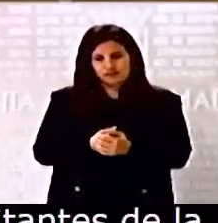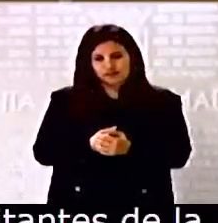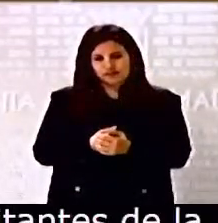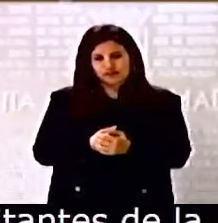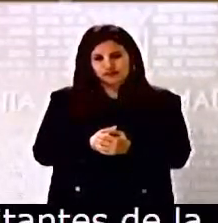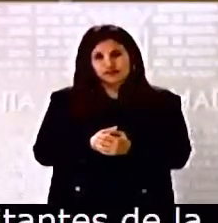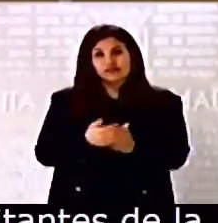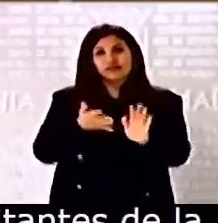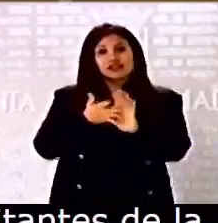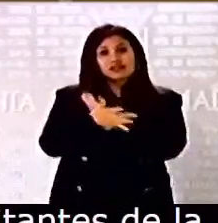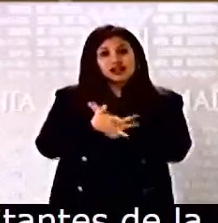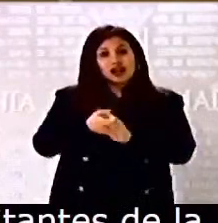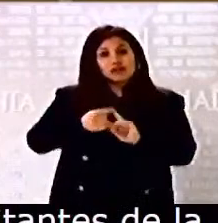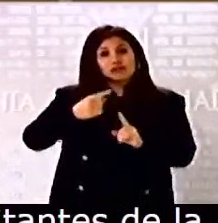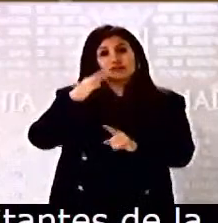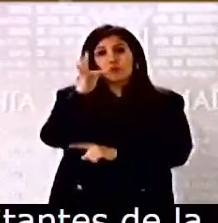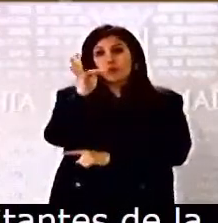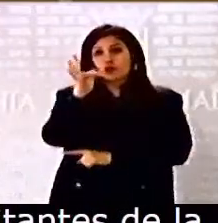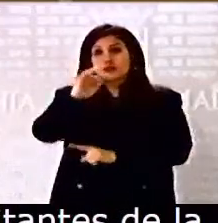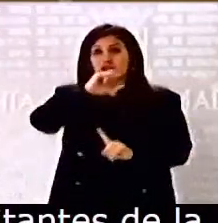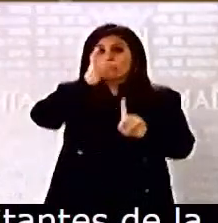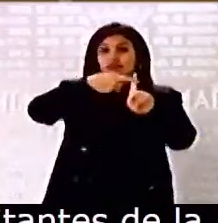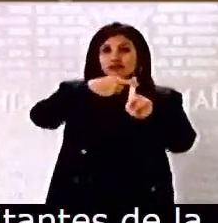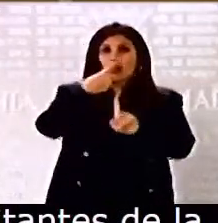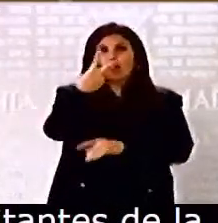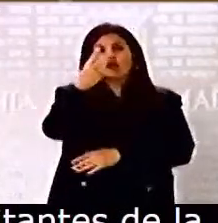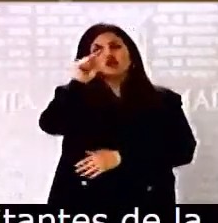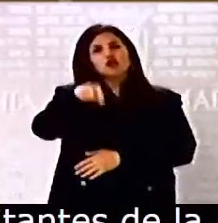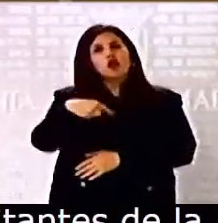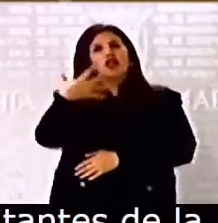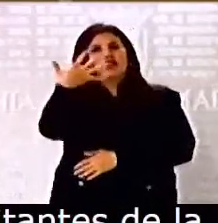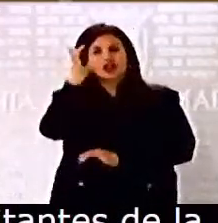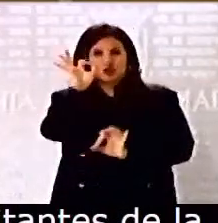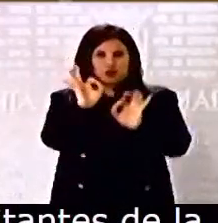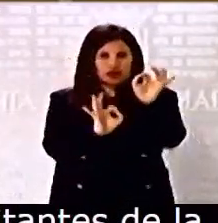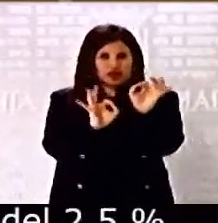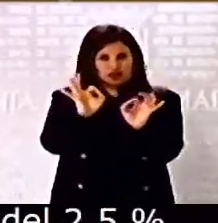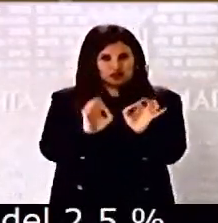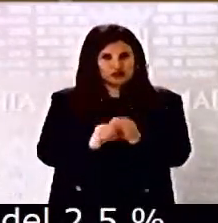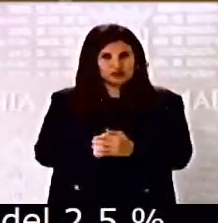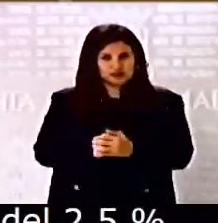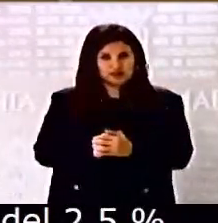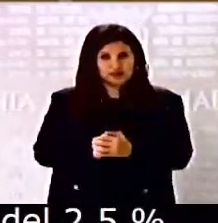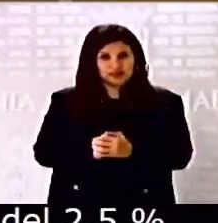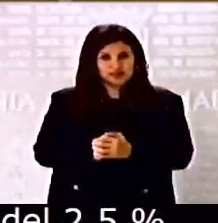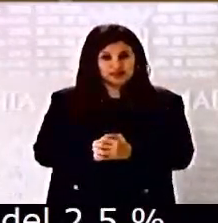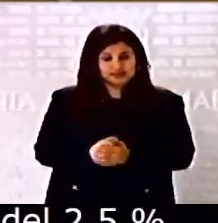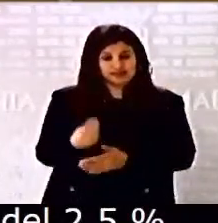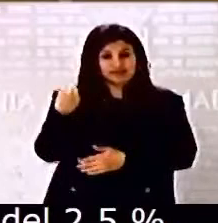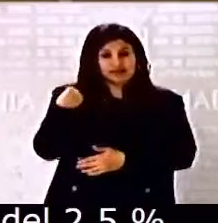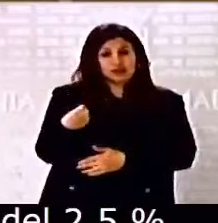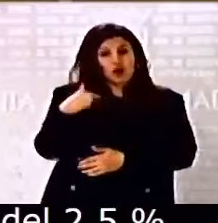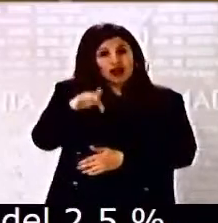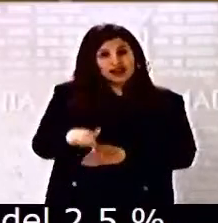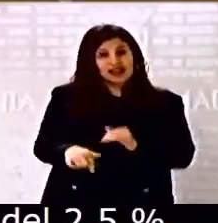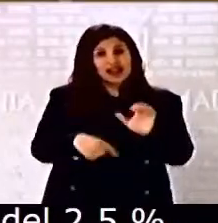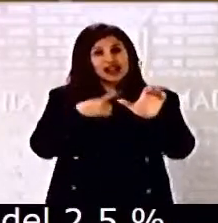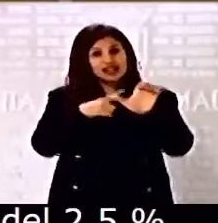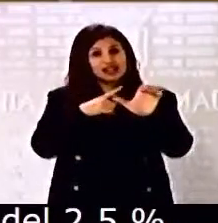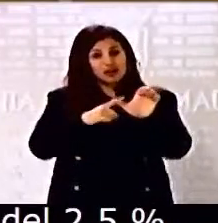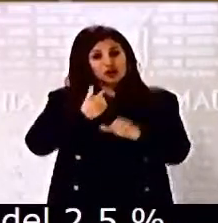del 2,5%. Esto explica por qué en Extremadura